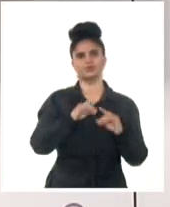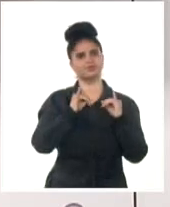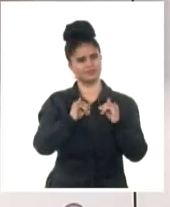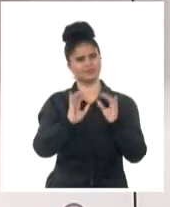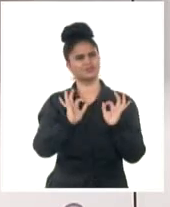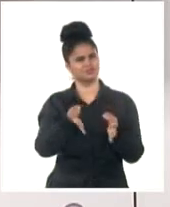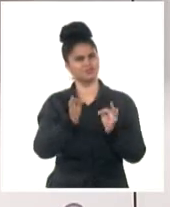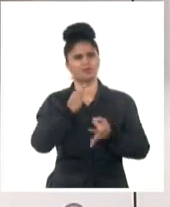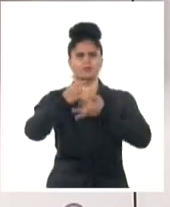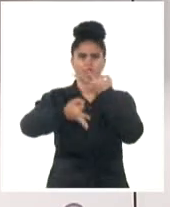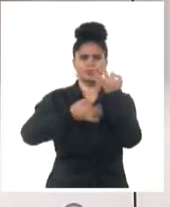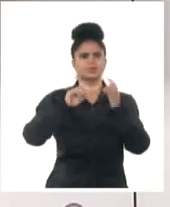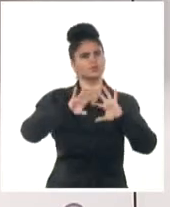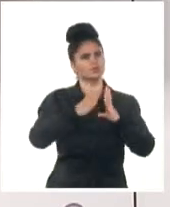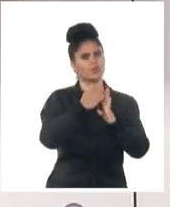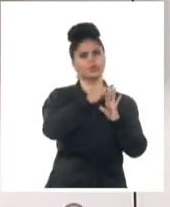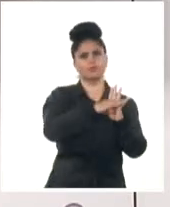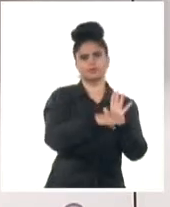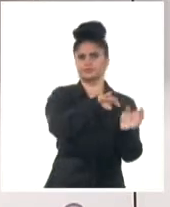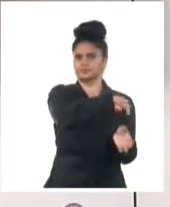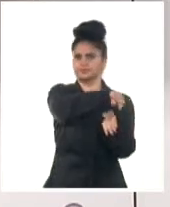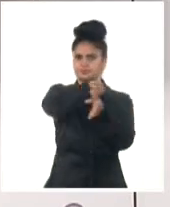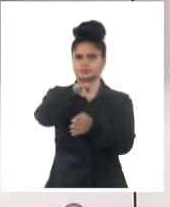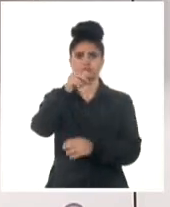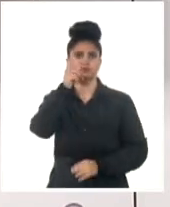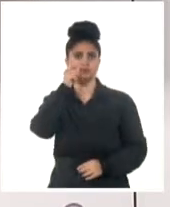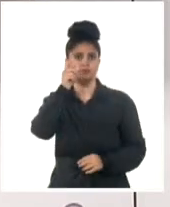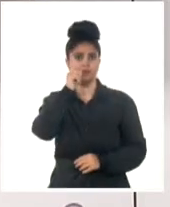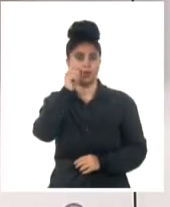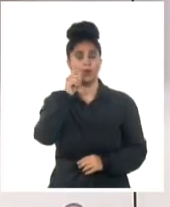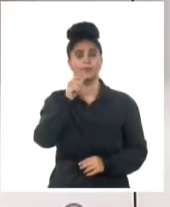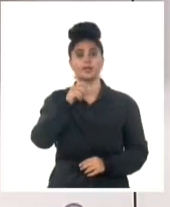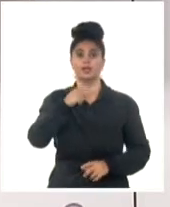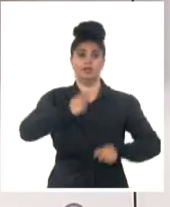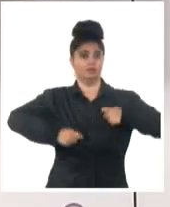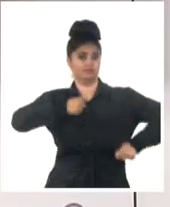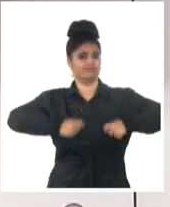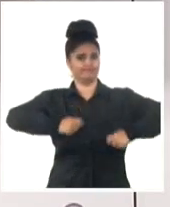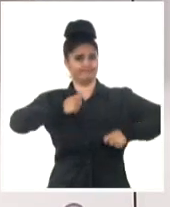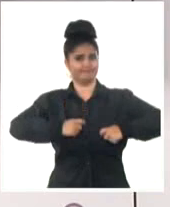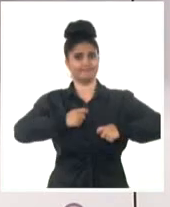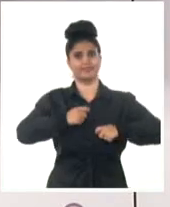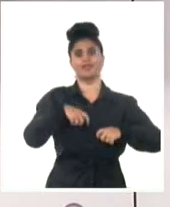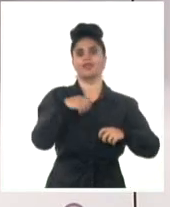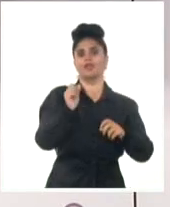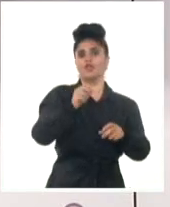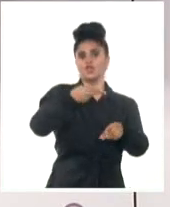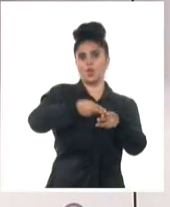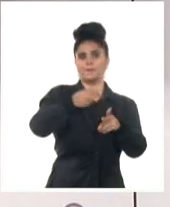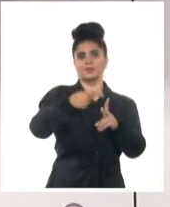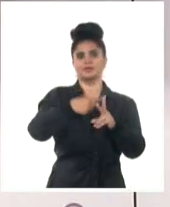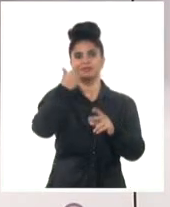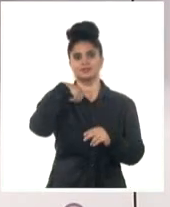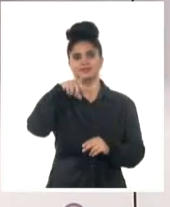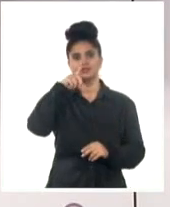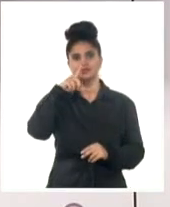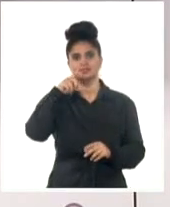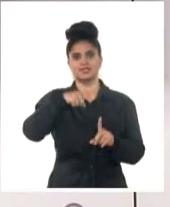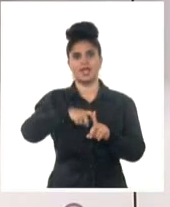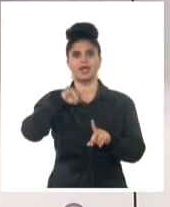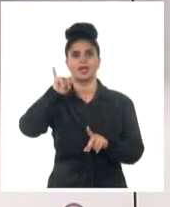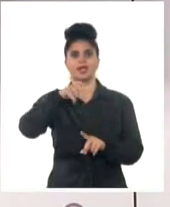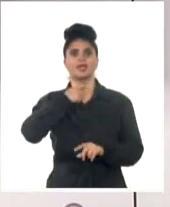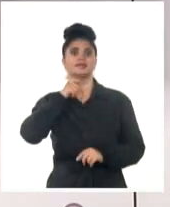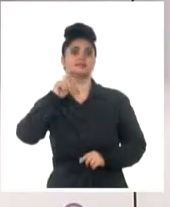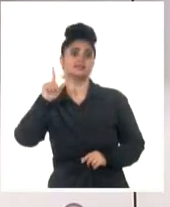información precisa. El campeón paralímpico y recordista mundial Robiel Yanquiel Sol Cervantes es el abanderado de la delegación cubana en los quintos Juegos